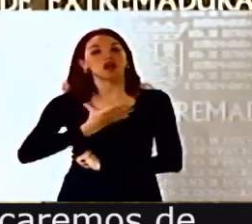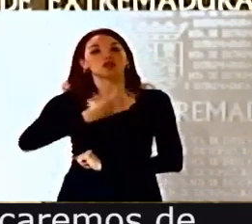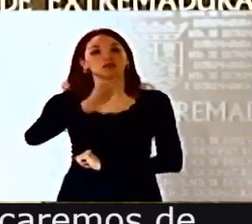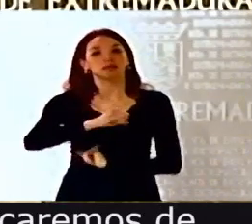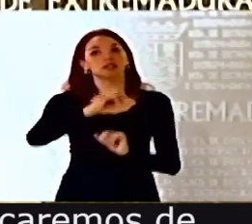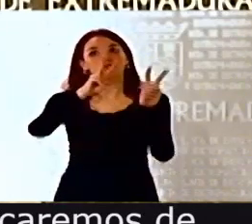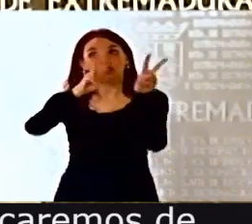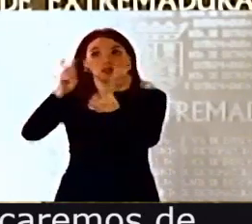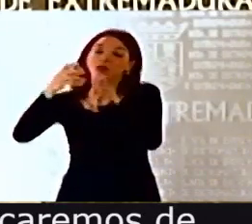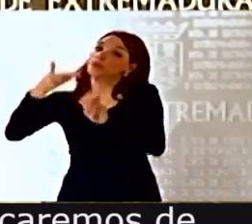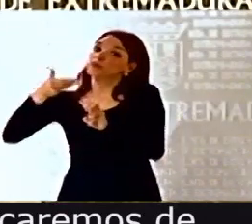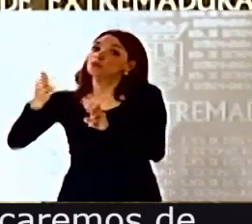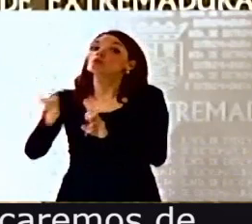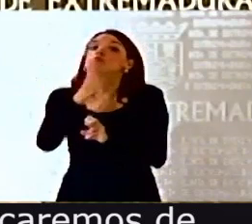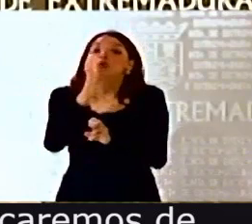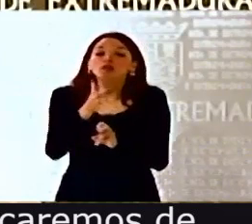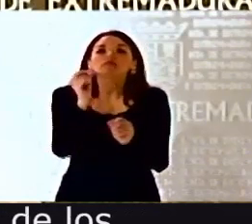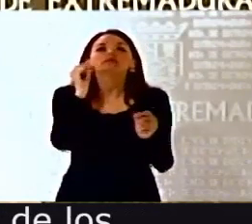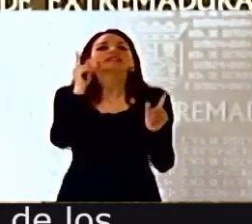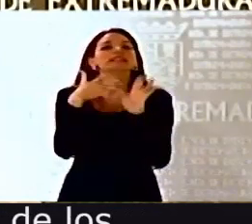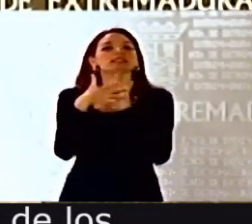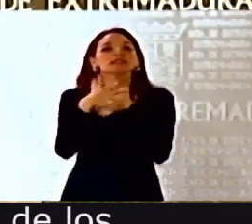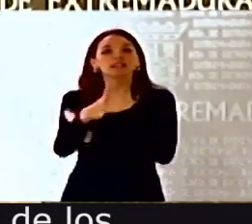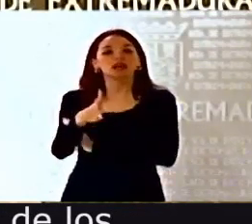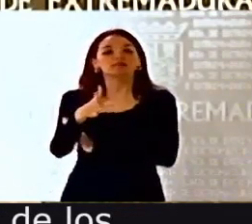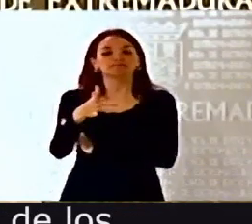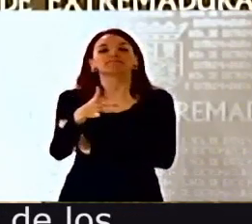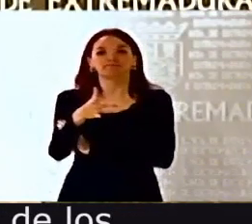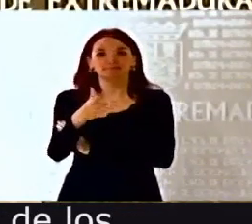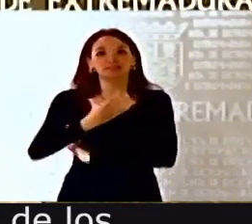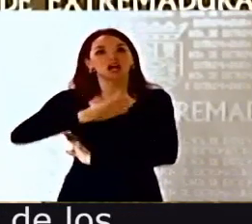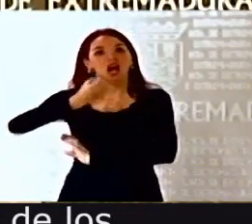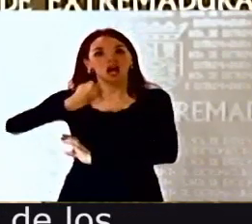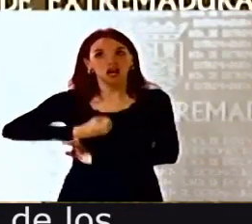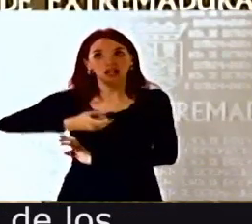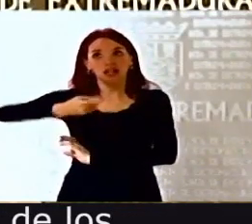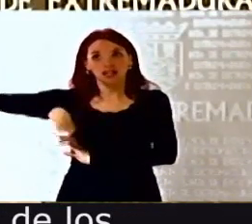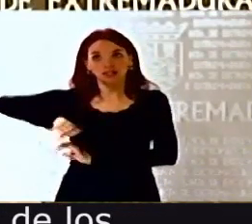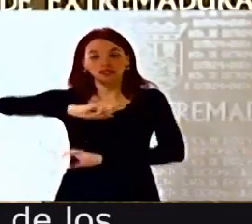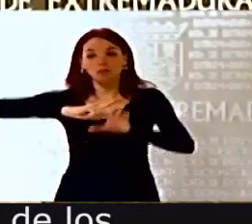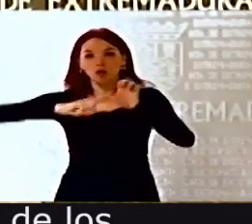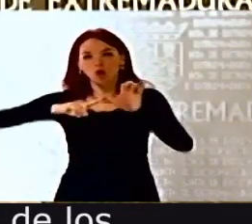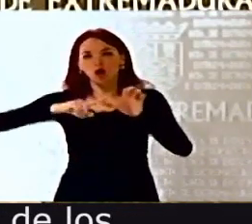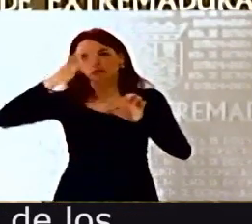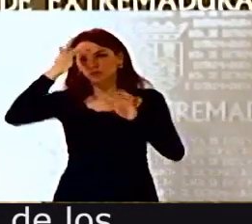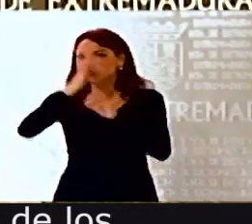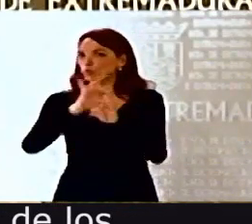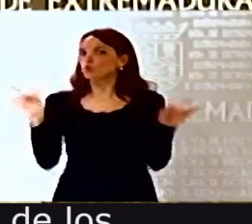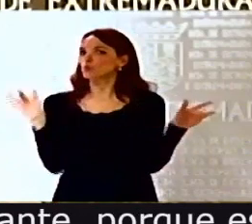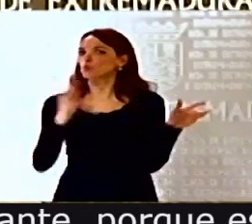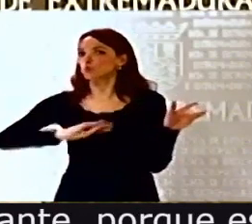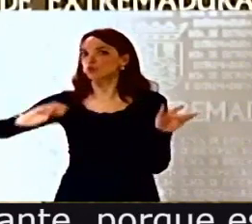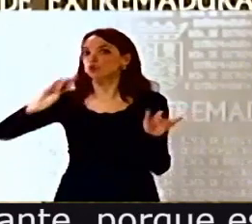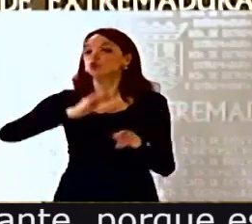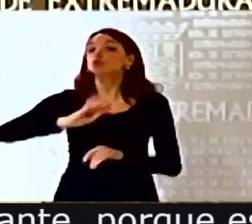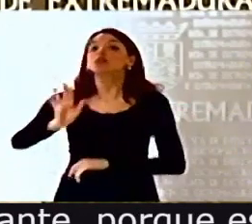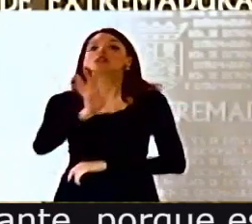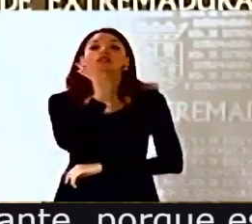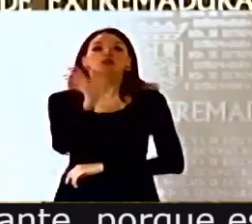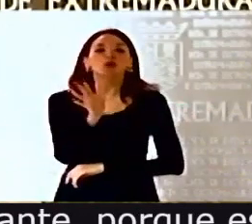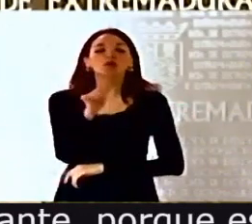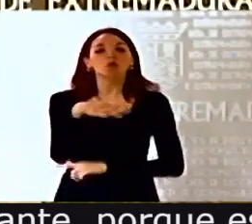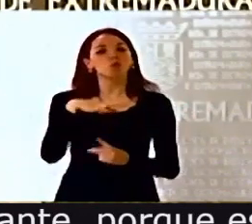que es importante porque esto nos dice que nuestros regidores municipales pues están muy concienciados ya de todo lo que se puede